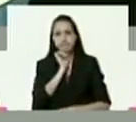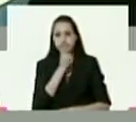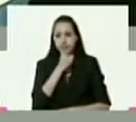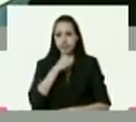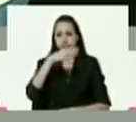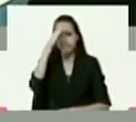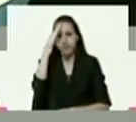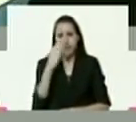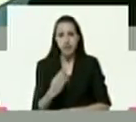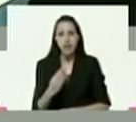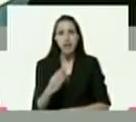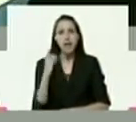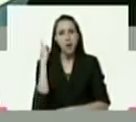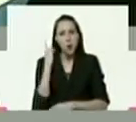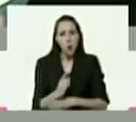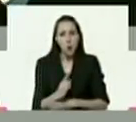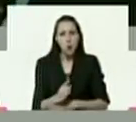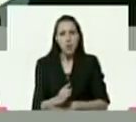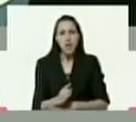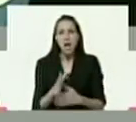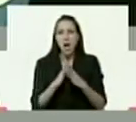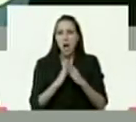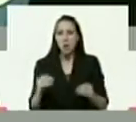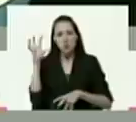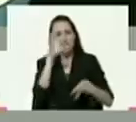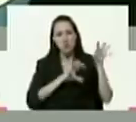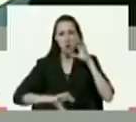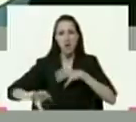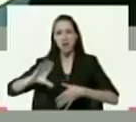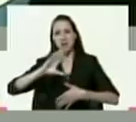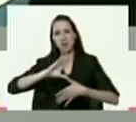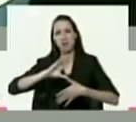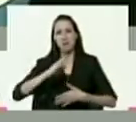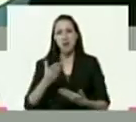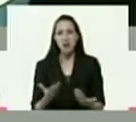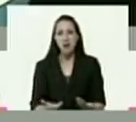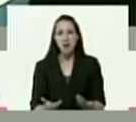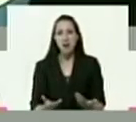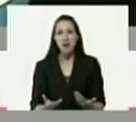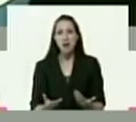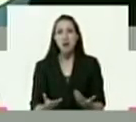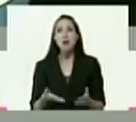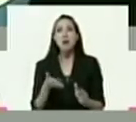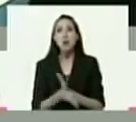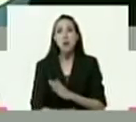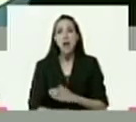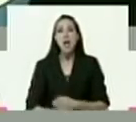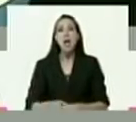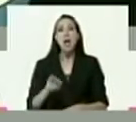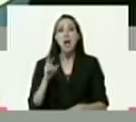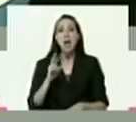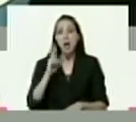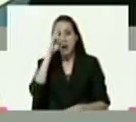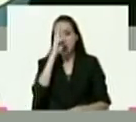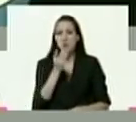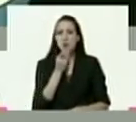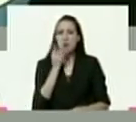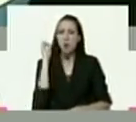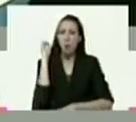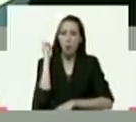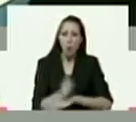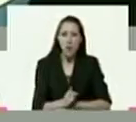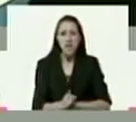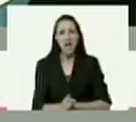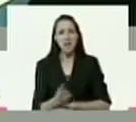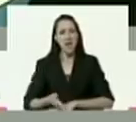países latinoamericanos. Qué tristeza ver allí una República Dominicana que fue invadida por Estados Unidos, obligada,